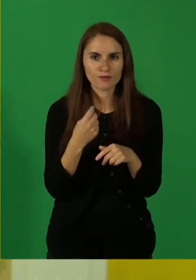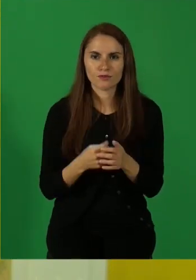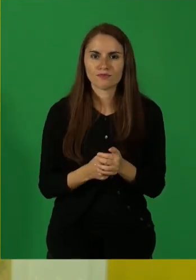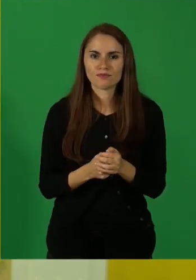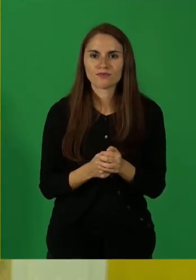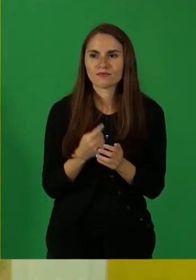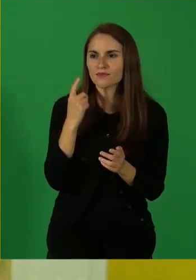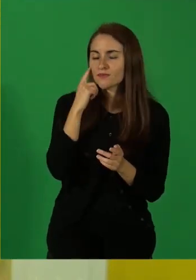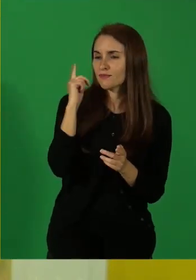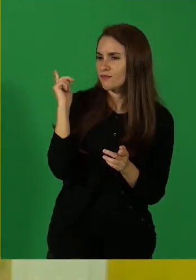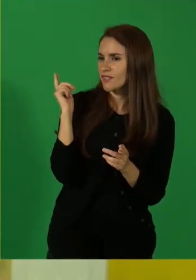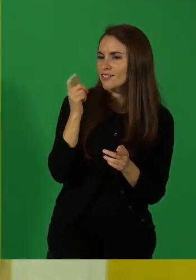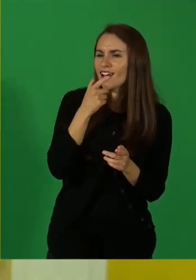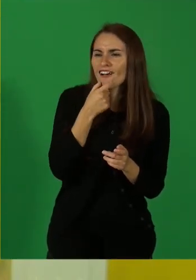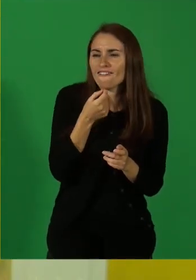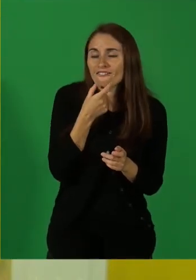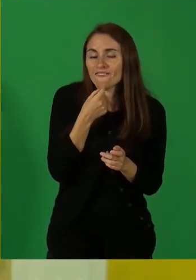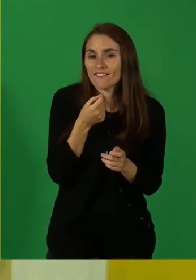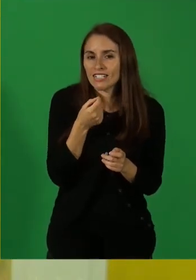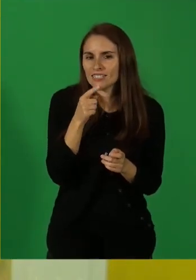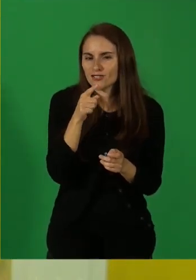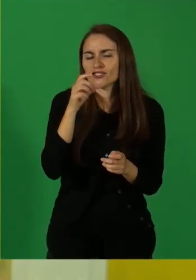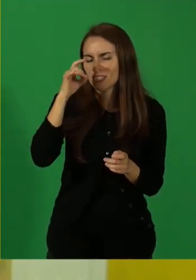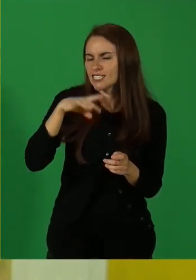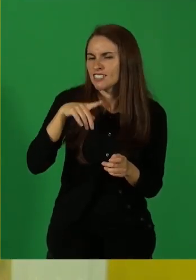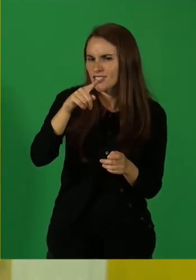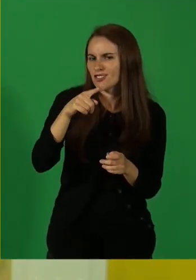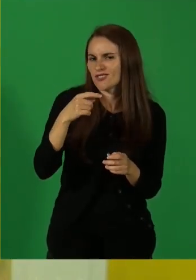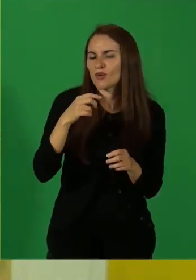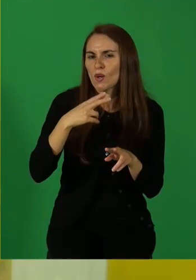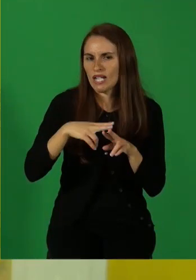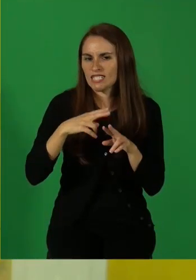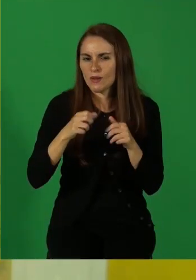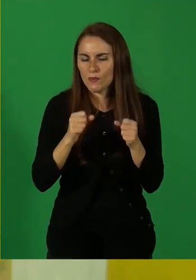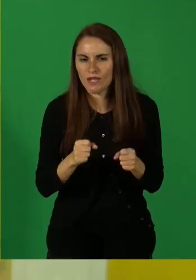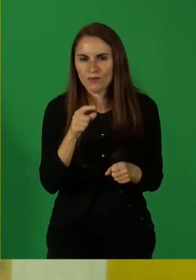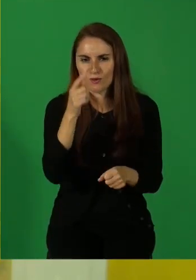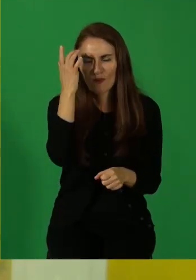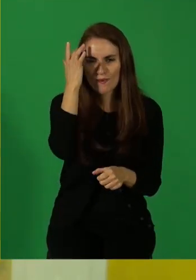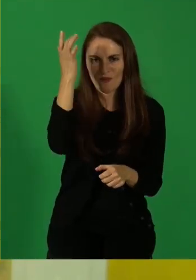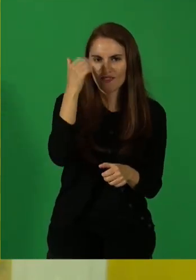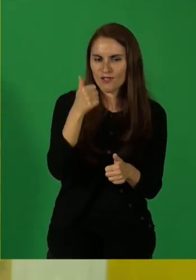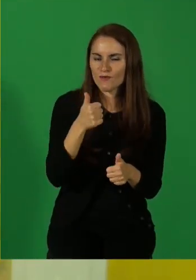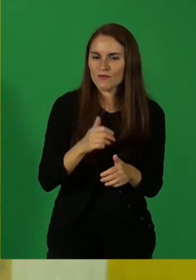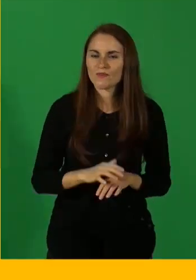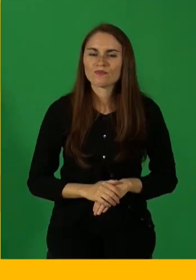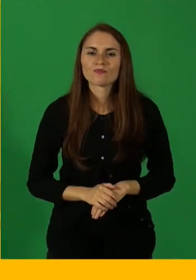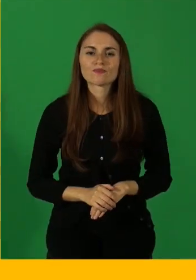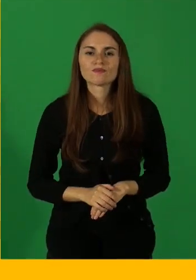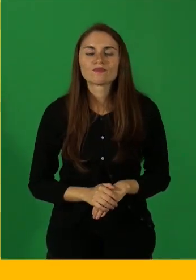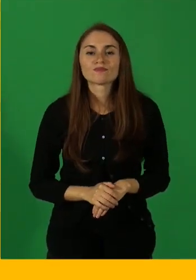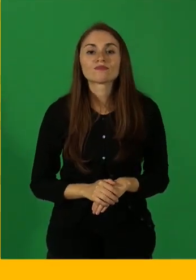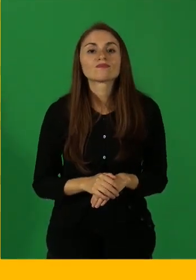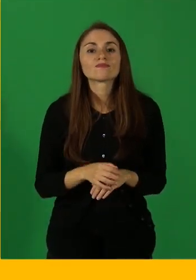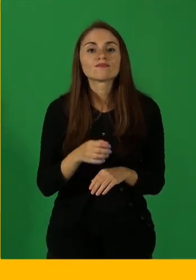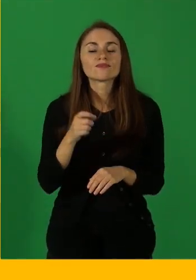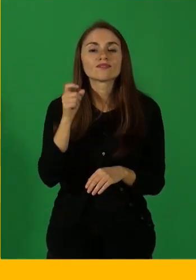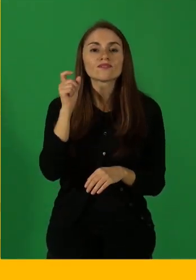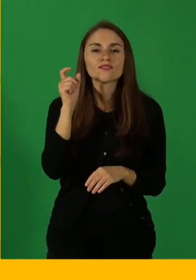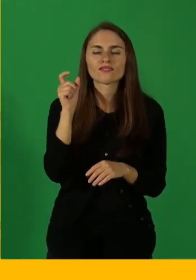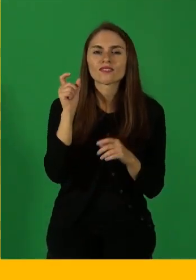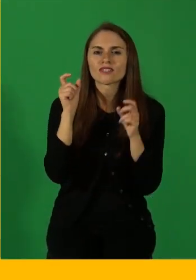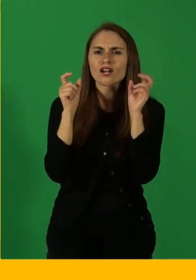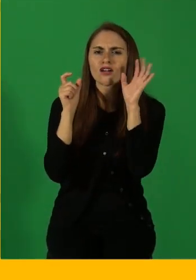acá. Ya esto es muy fácil para ti, yo estoy segura, porque eres muy habiloso. Veamos entonces, fichas rojas,